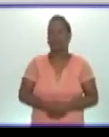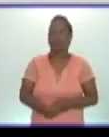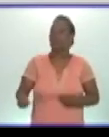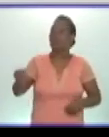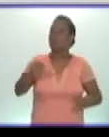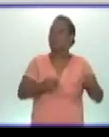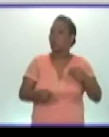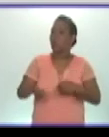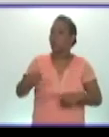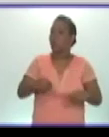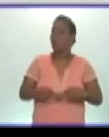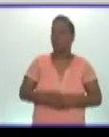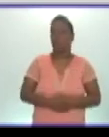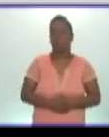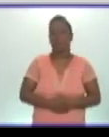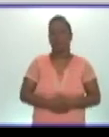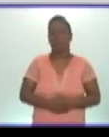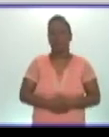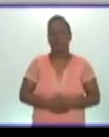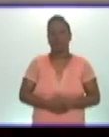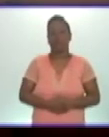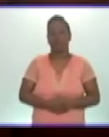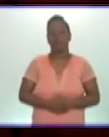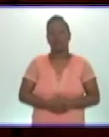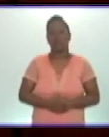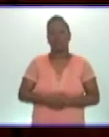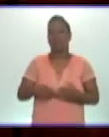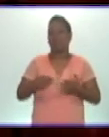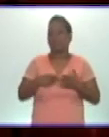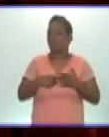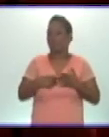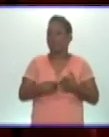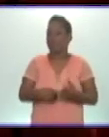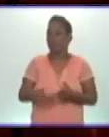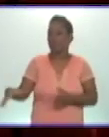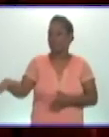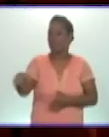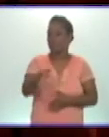combinando. Entonces, les propongo que